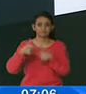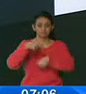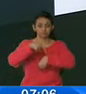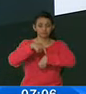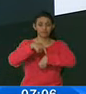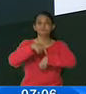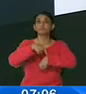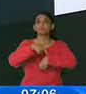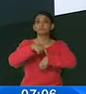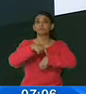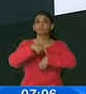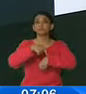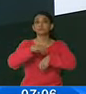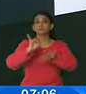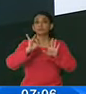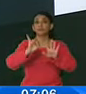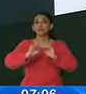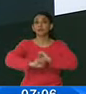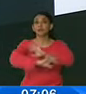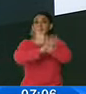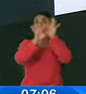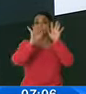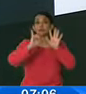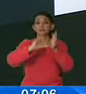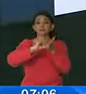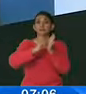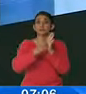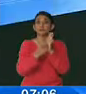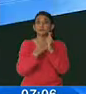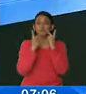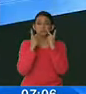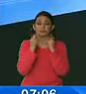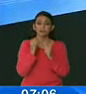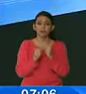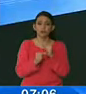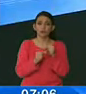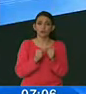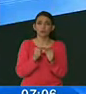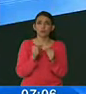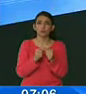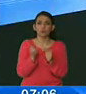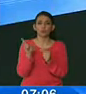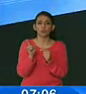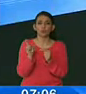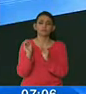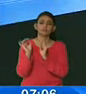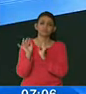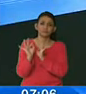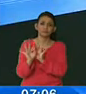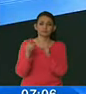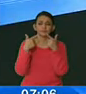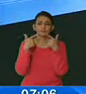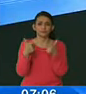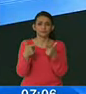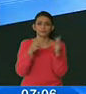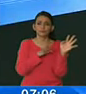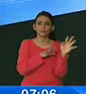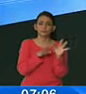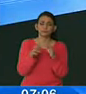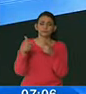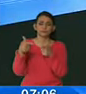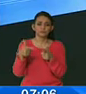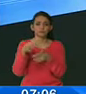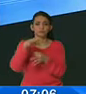las 17 de la mañana con 6 minutos, pues vemos que paulatinamente también va llegando gente a vigilar los votos que se